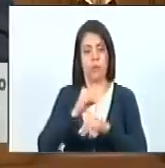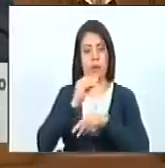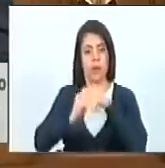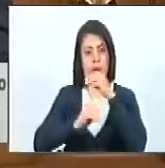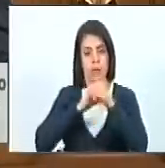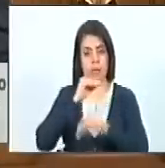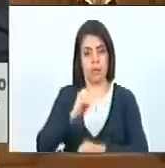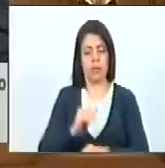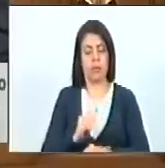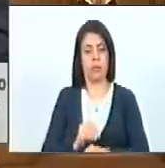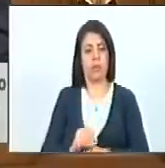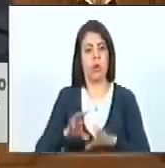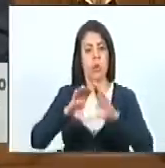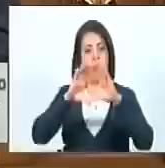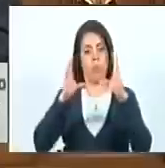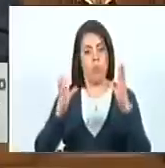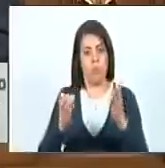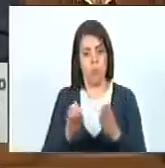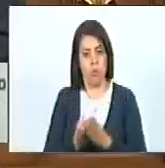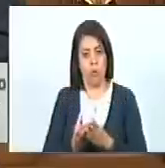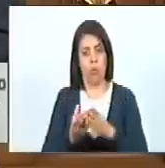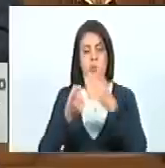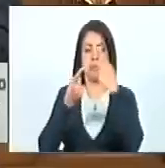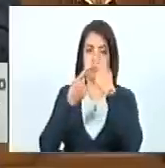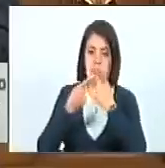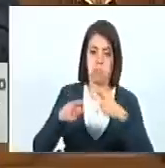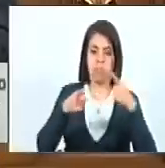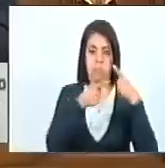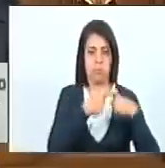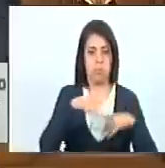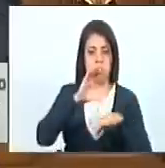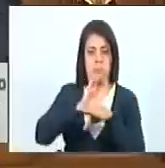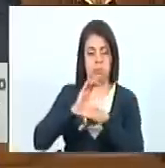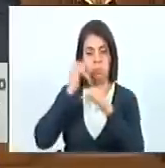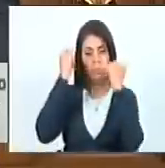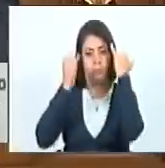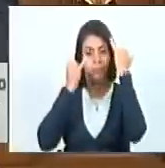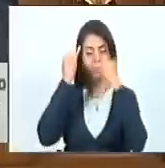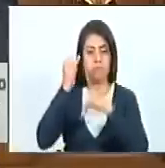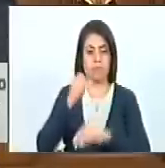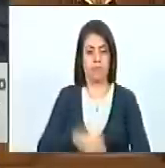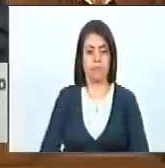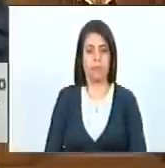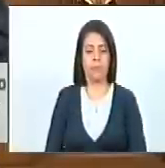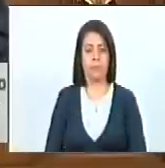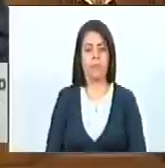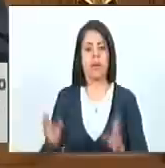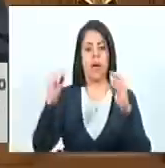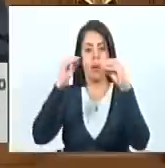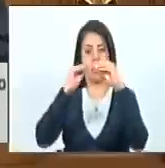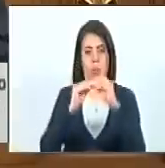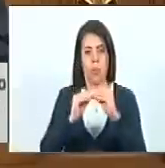construir un mundo pluricéntrico y multipolar. Acuerda,